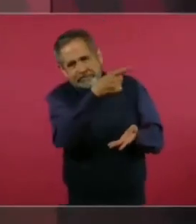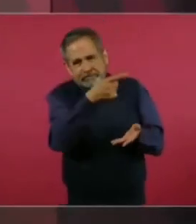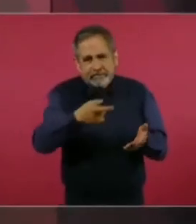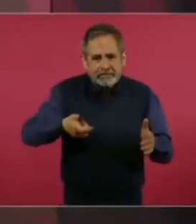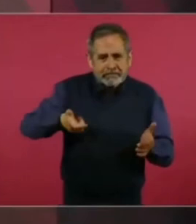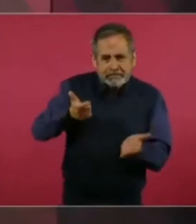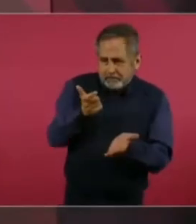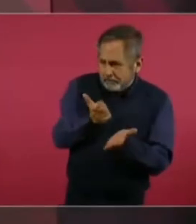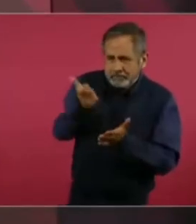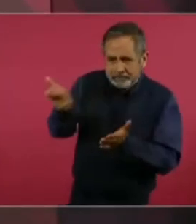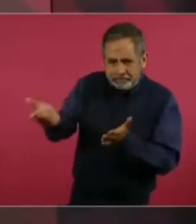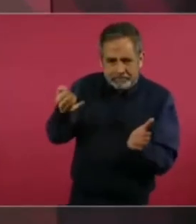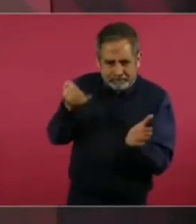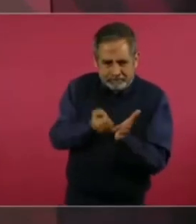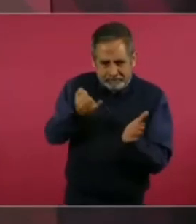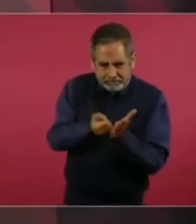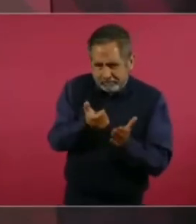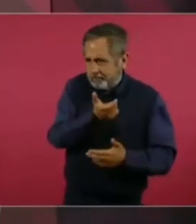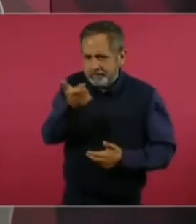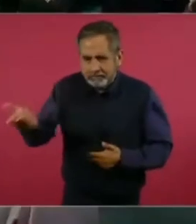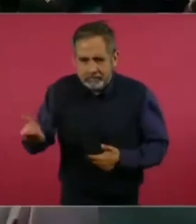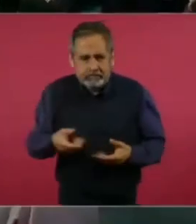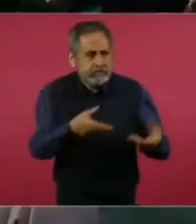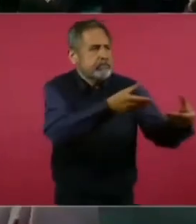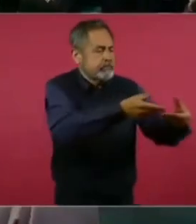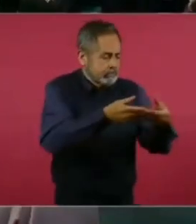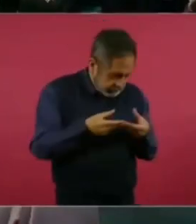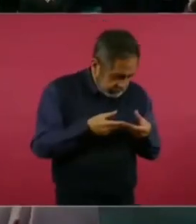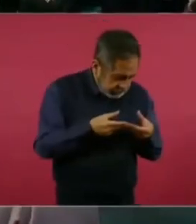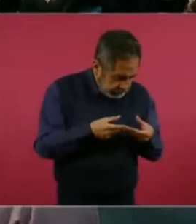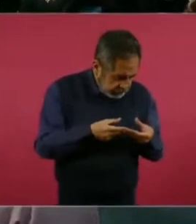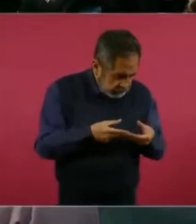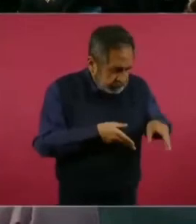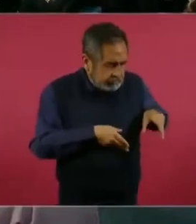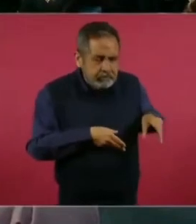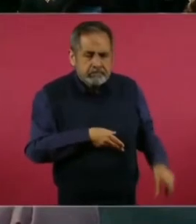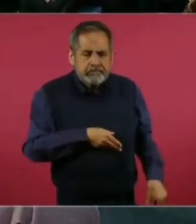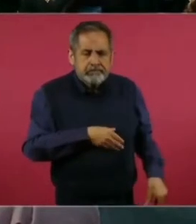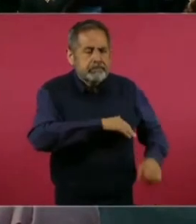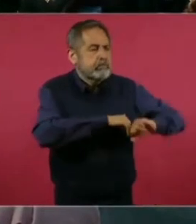de su escritorio un expediente para que una empresa no pague